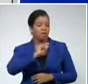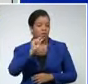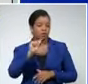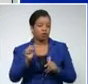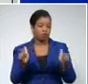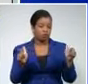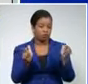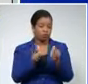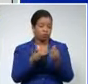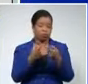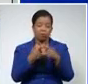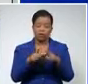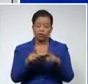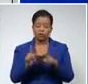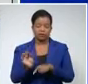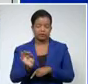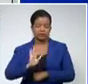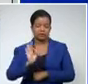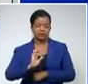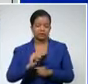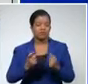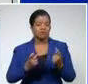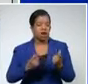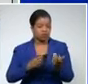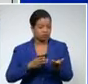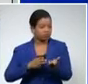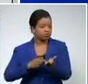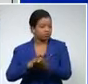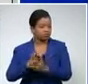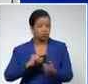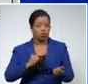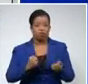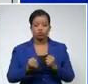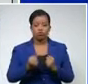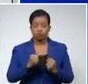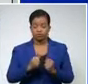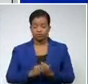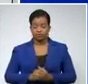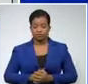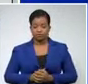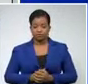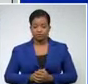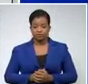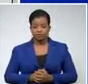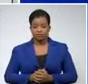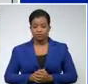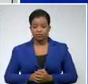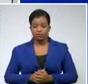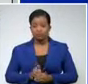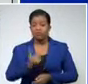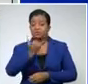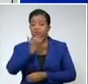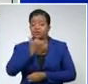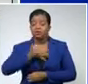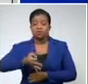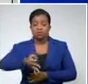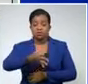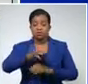pero todavía con un número importante de casos y con afectación en todos sus